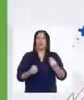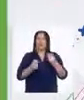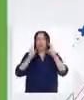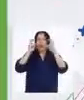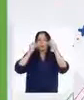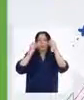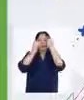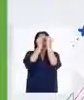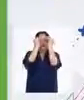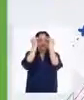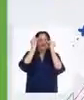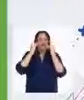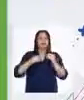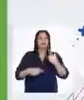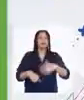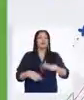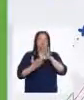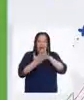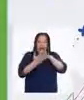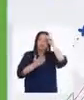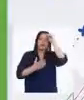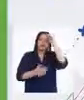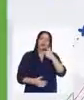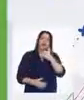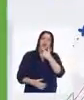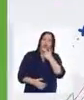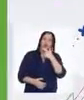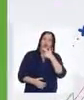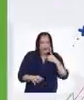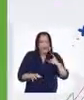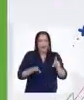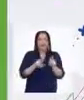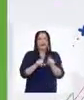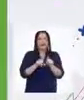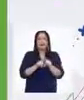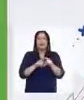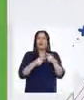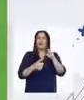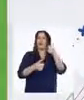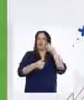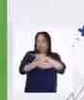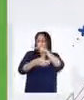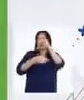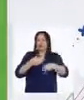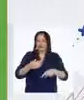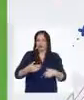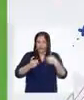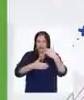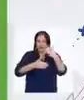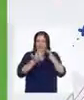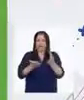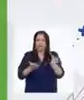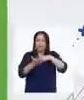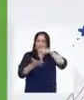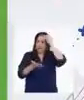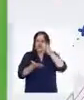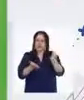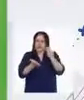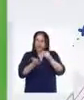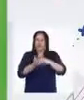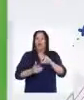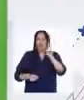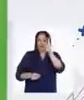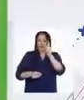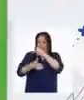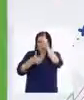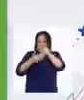maquillaje es algo en el cual vas aprendiendo muchísimo, que es algo común con muchas carreras y con todas las carreras realmente. Con cualquier profesión